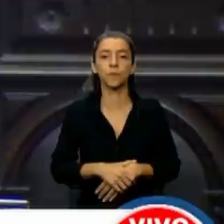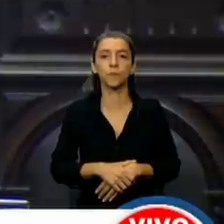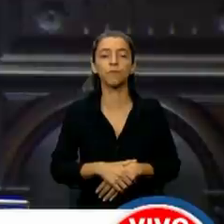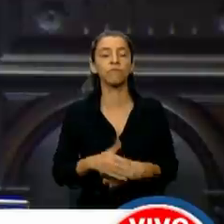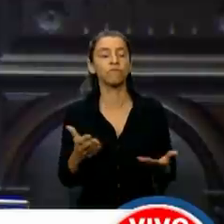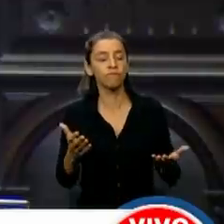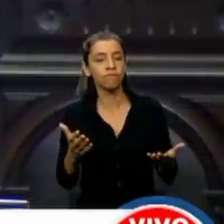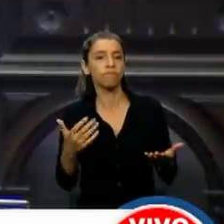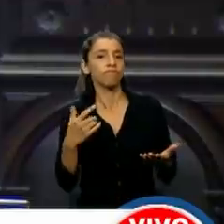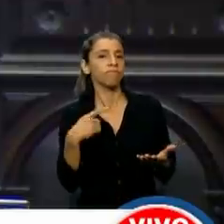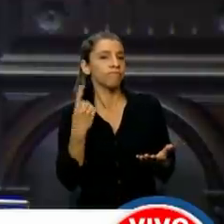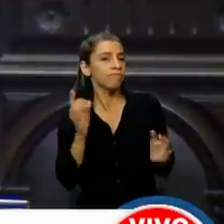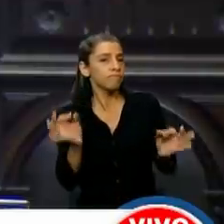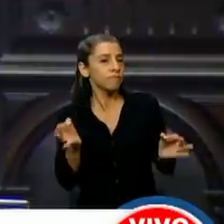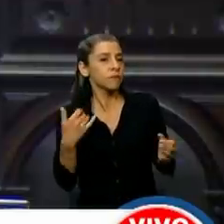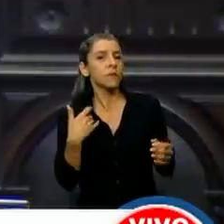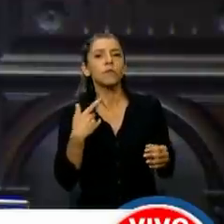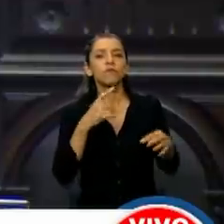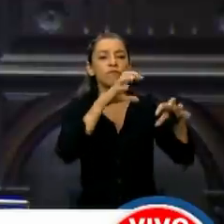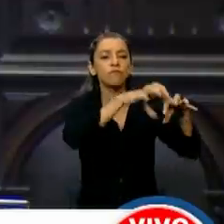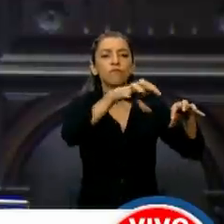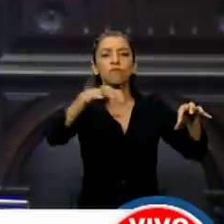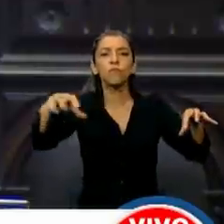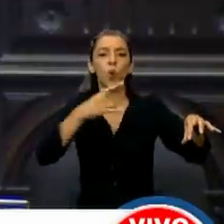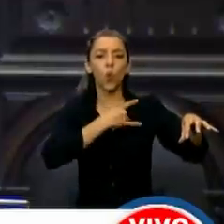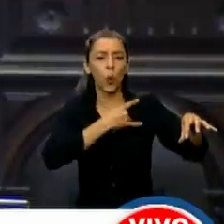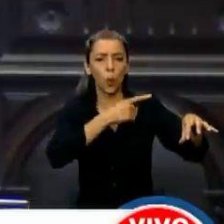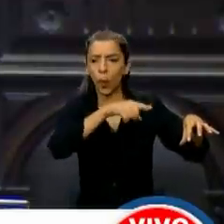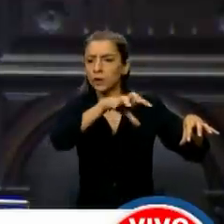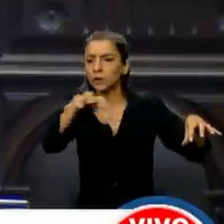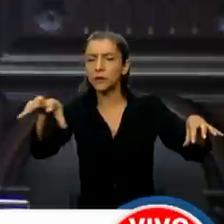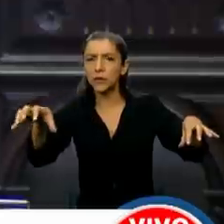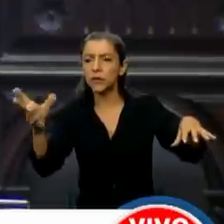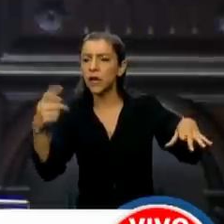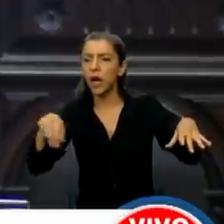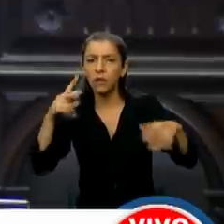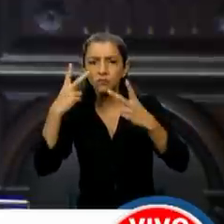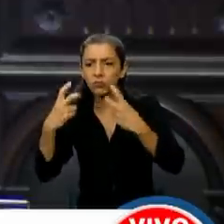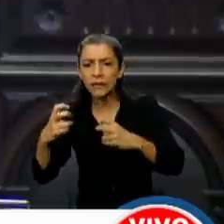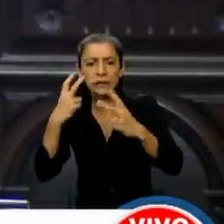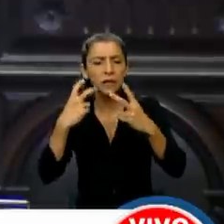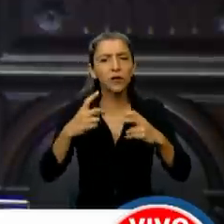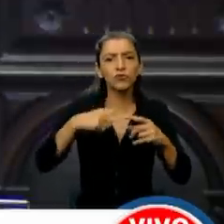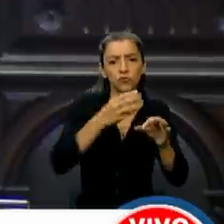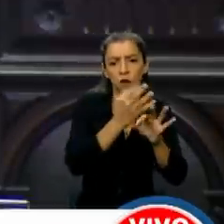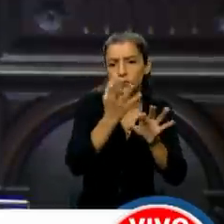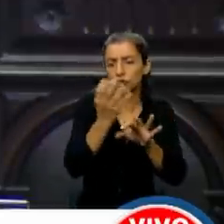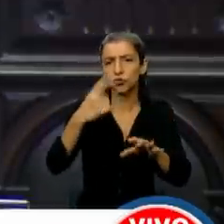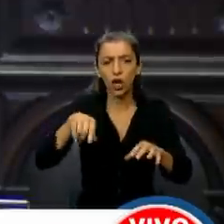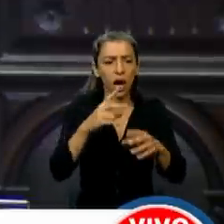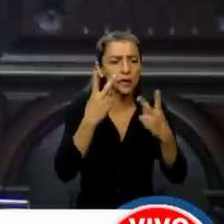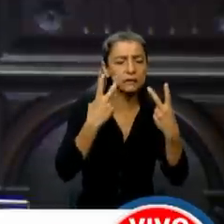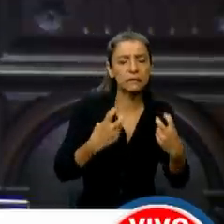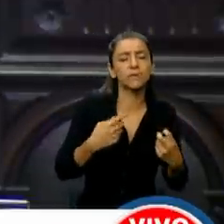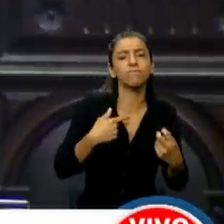universidades y gente que estudian este este tema ya están dando valores mínimos